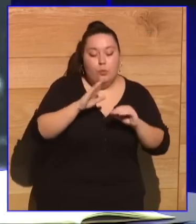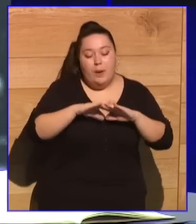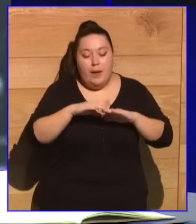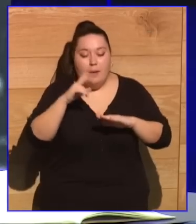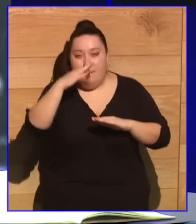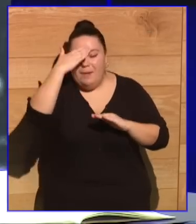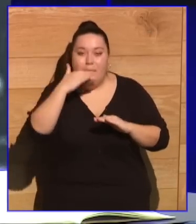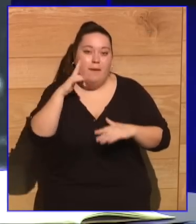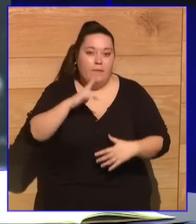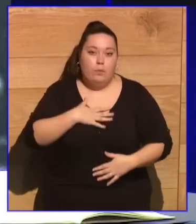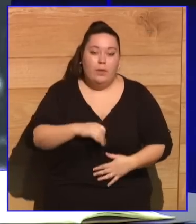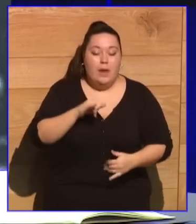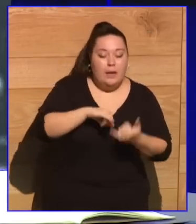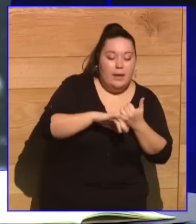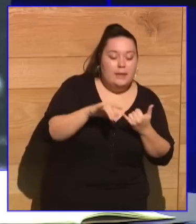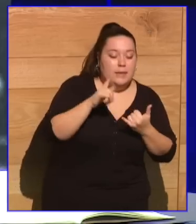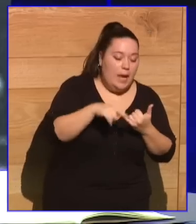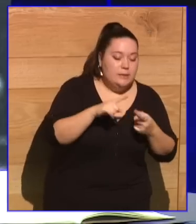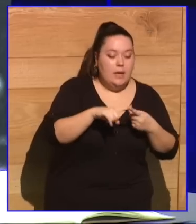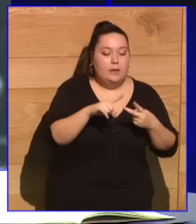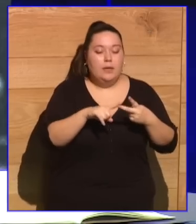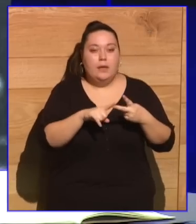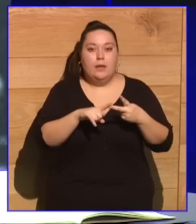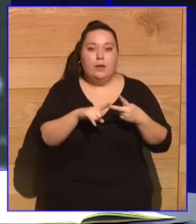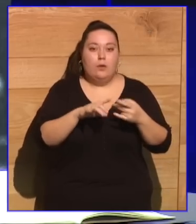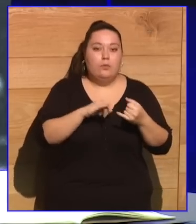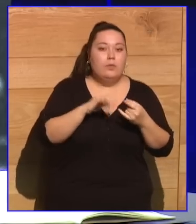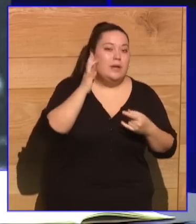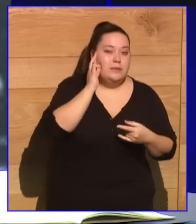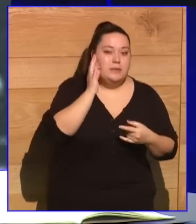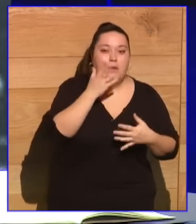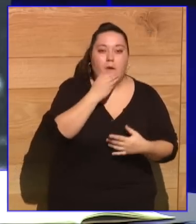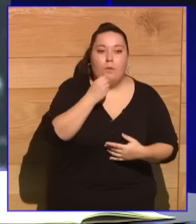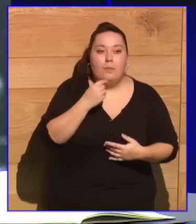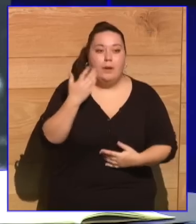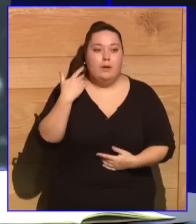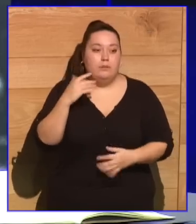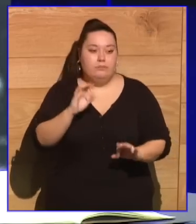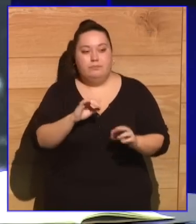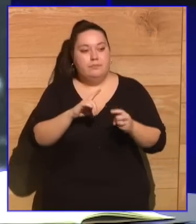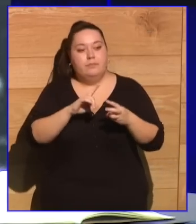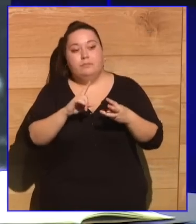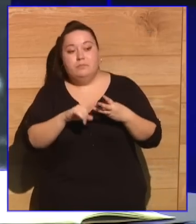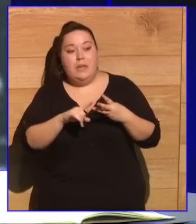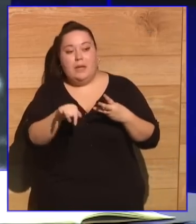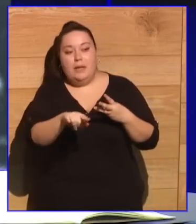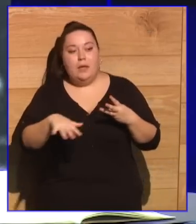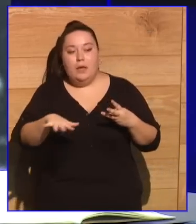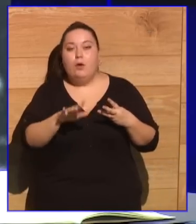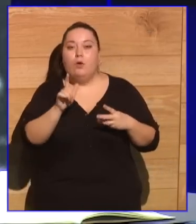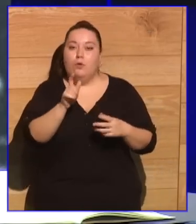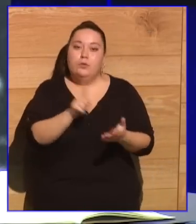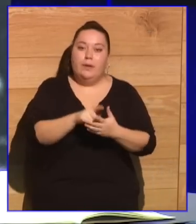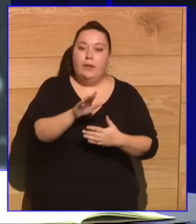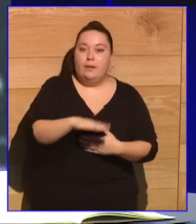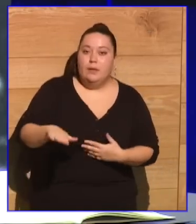vamos a ver casándose con una chica guapa de los 70. Y aquí lo vamos a ver de niño otra